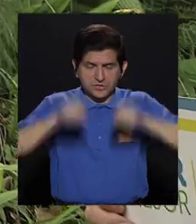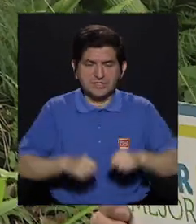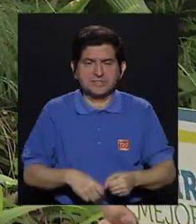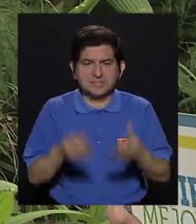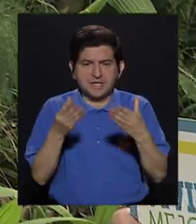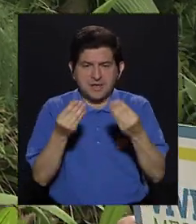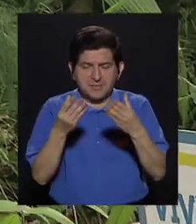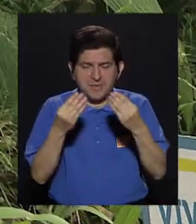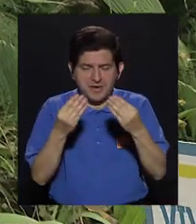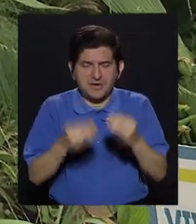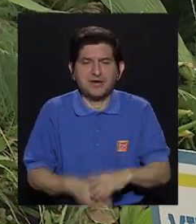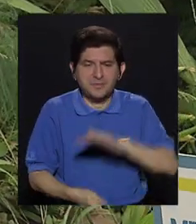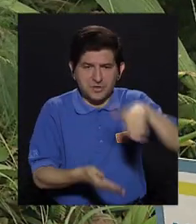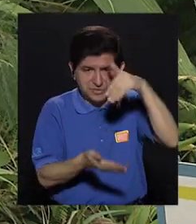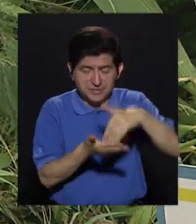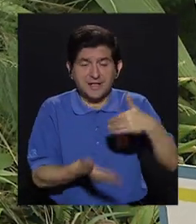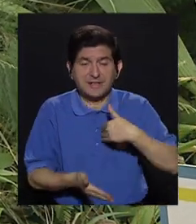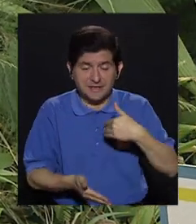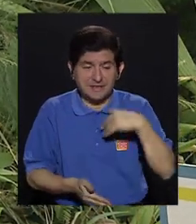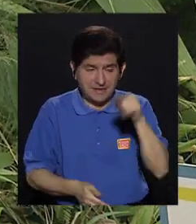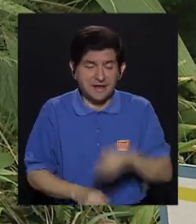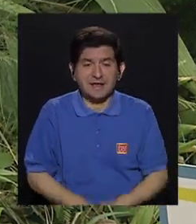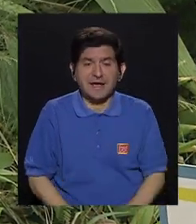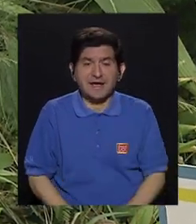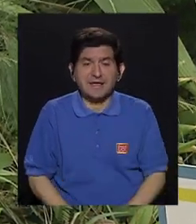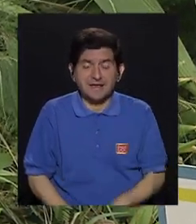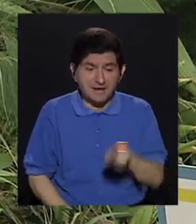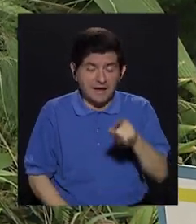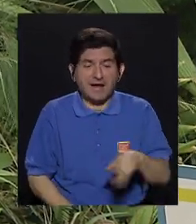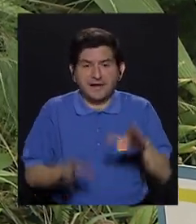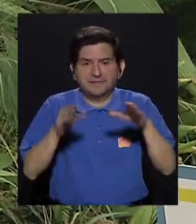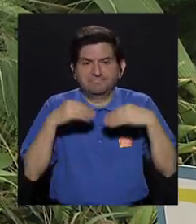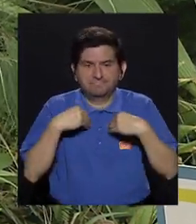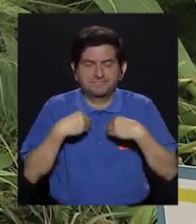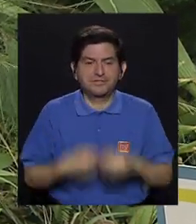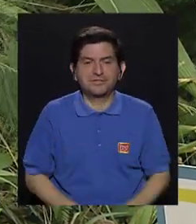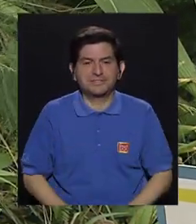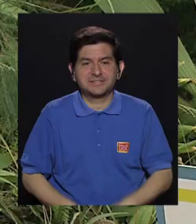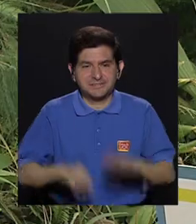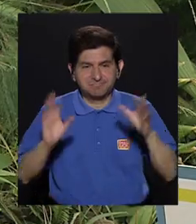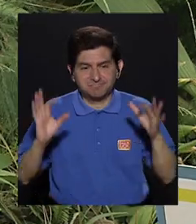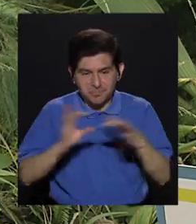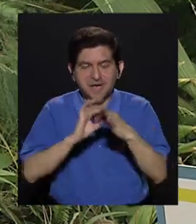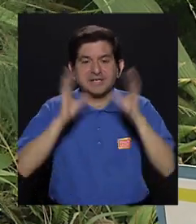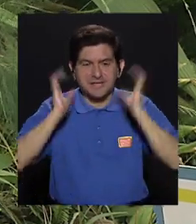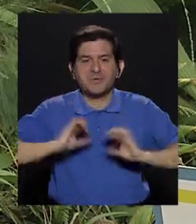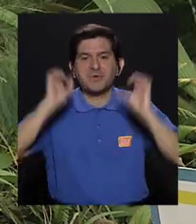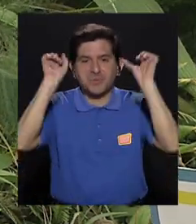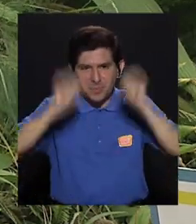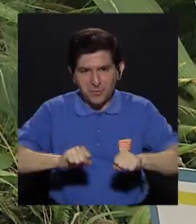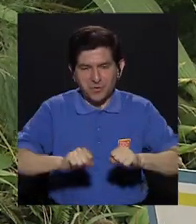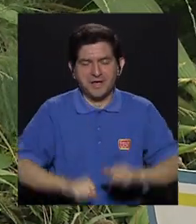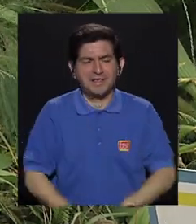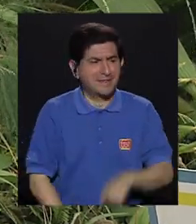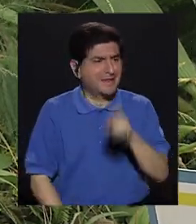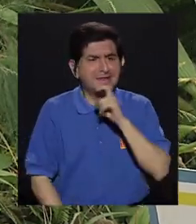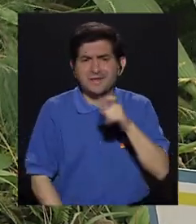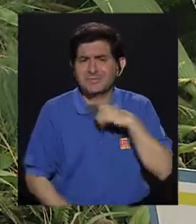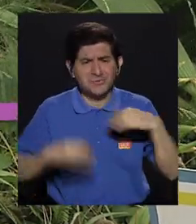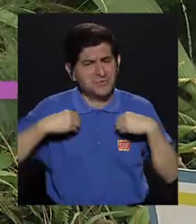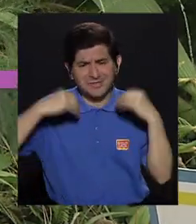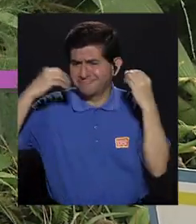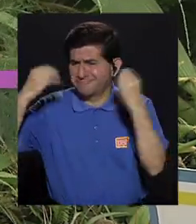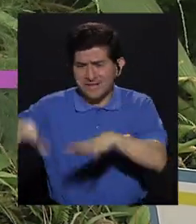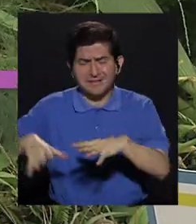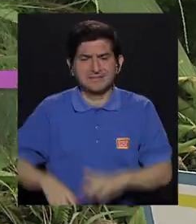nervioso central tiene receptores para nicotina. Entonces es una droga que se lleva muy bien con nuestro cuerpo. Lamentablemente es así y por tanto es